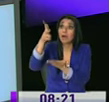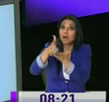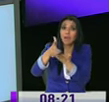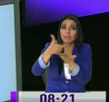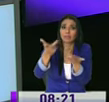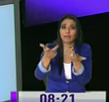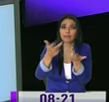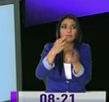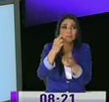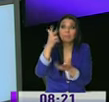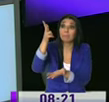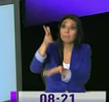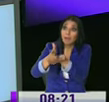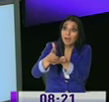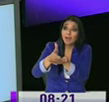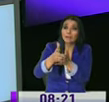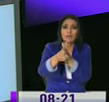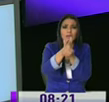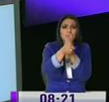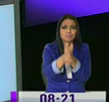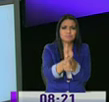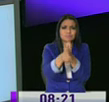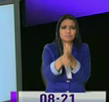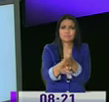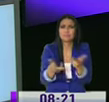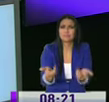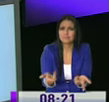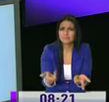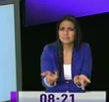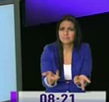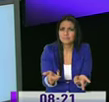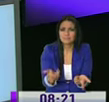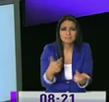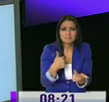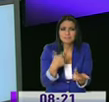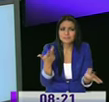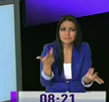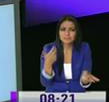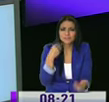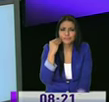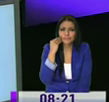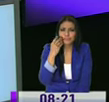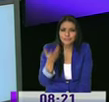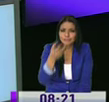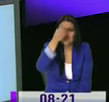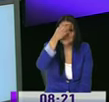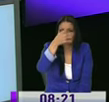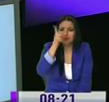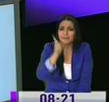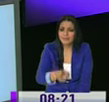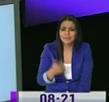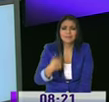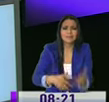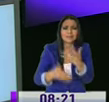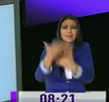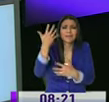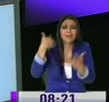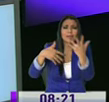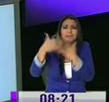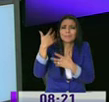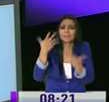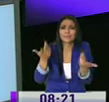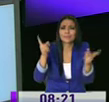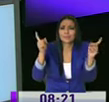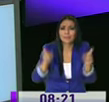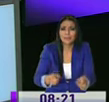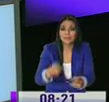uno mira parada y es antitécnico o sea no hay que ser muy inteligente para darse cuenta que está parada hace mucho tiempo no debería